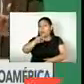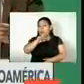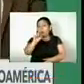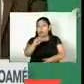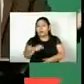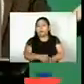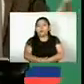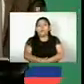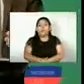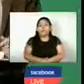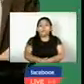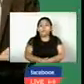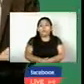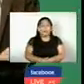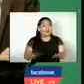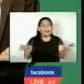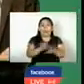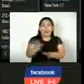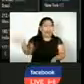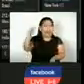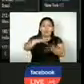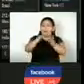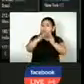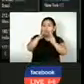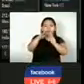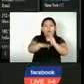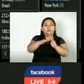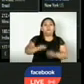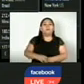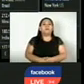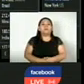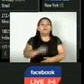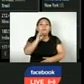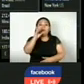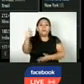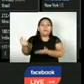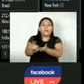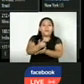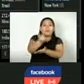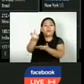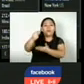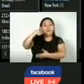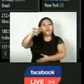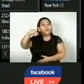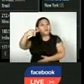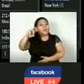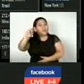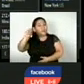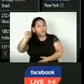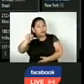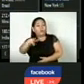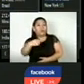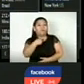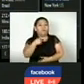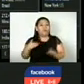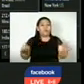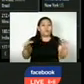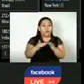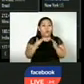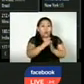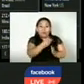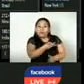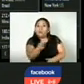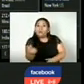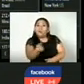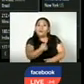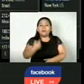reclusión no va a haber un confinamiento nacional datos de la Universidad Johns Hopkins indican que la situación es también compleja en cuanto a número de